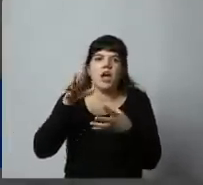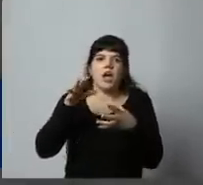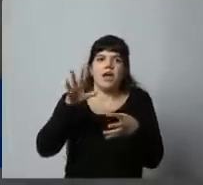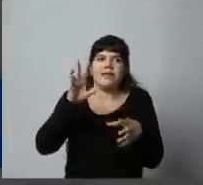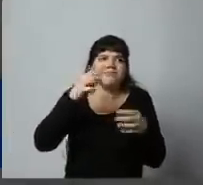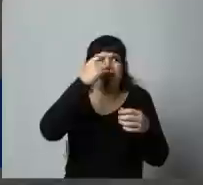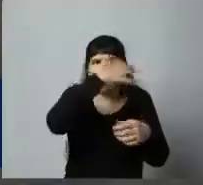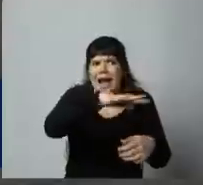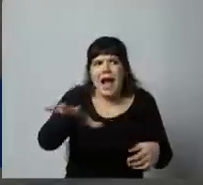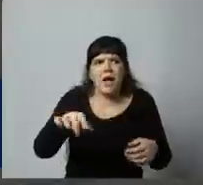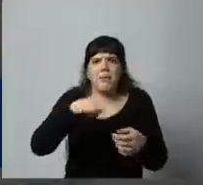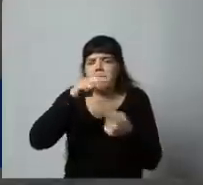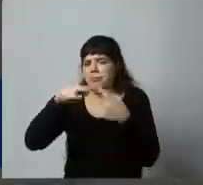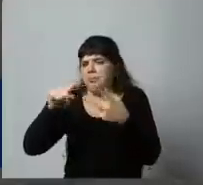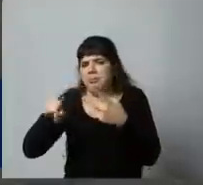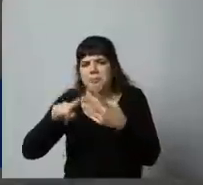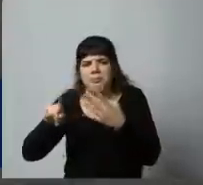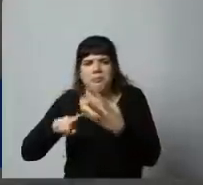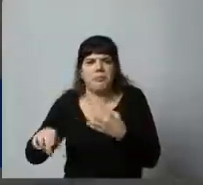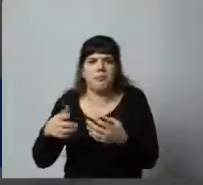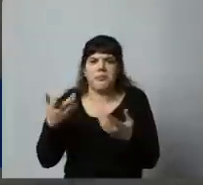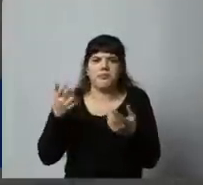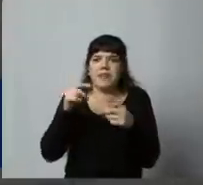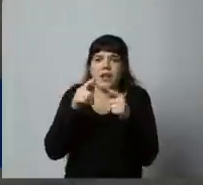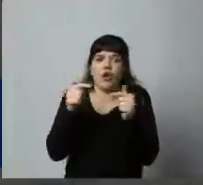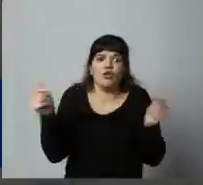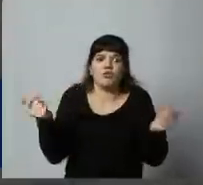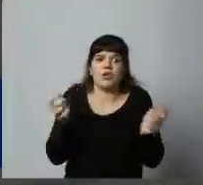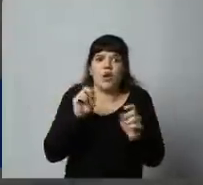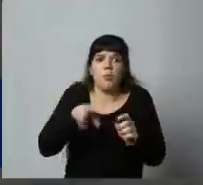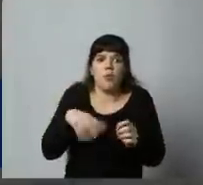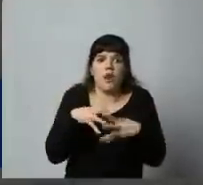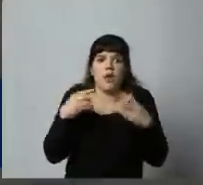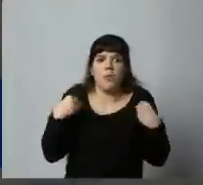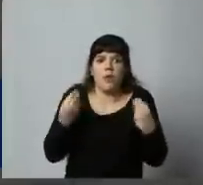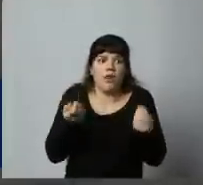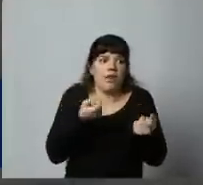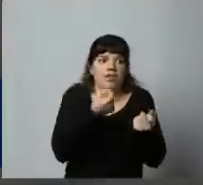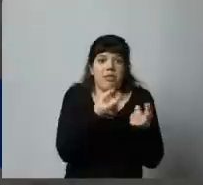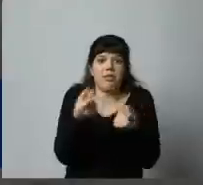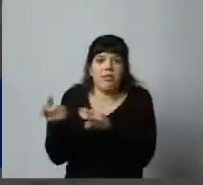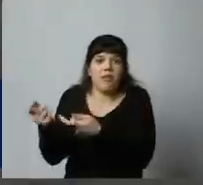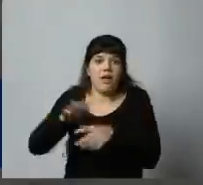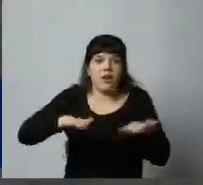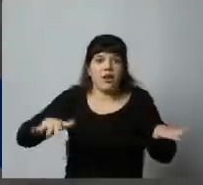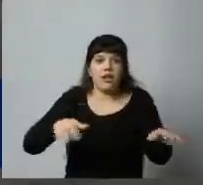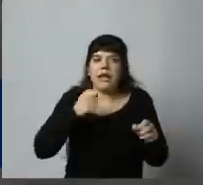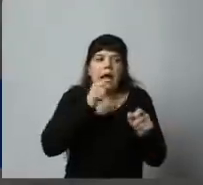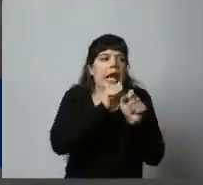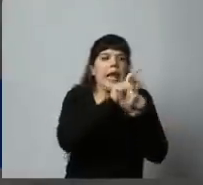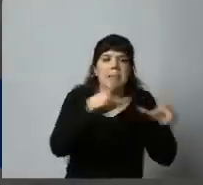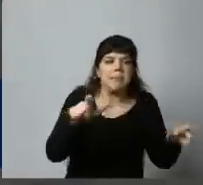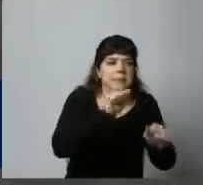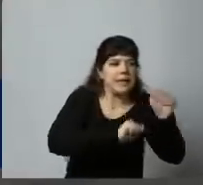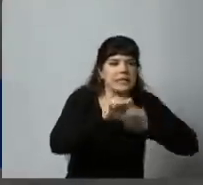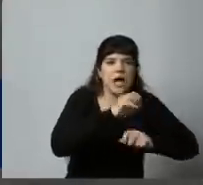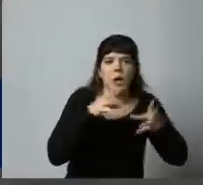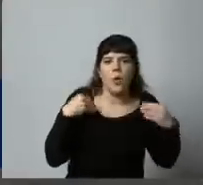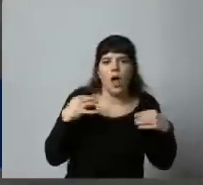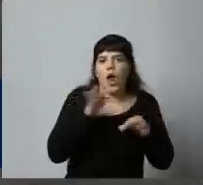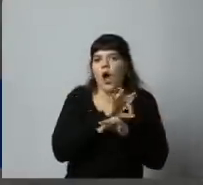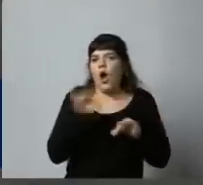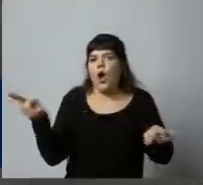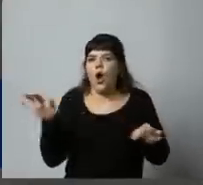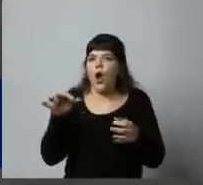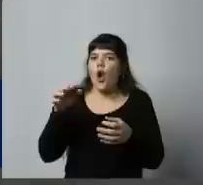Rurales internados para para el chicos con con discapacidad el la limpieza en las escuelas los servicios